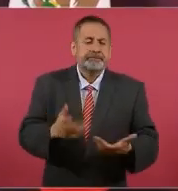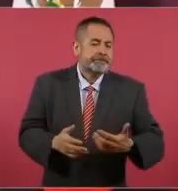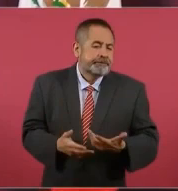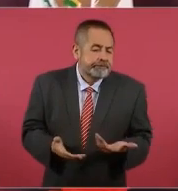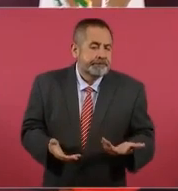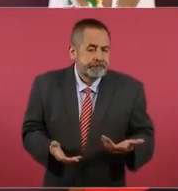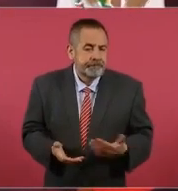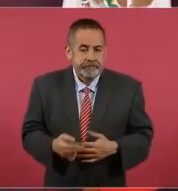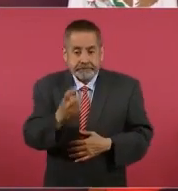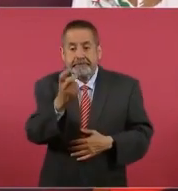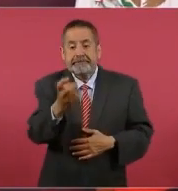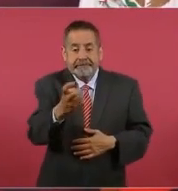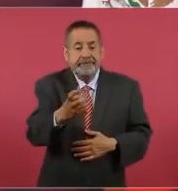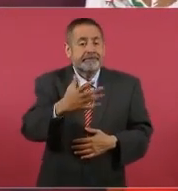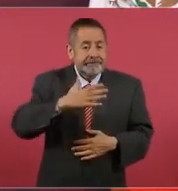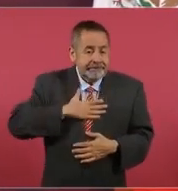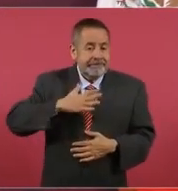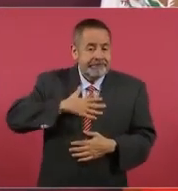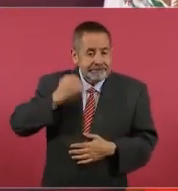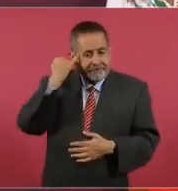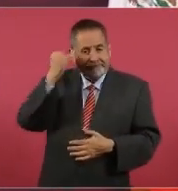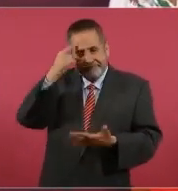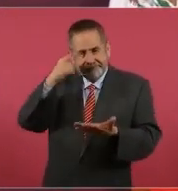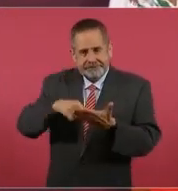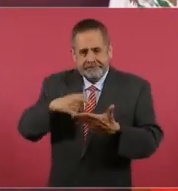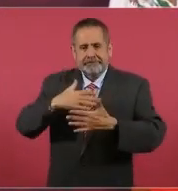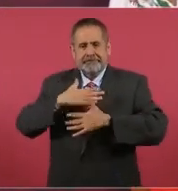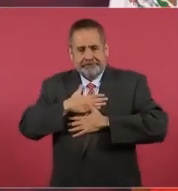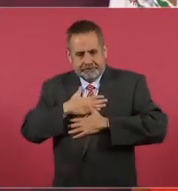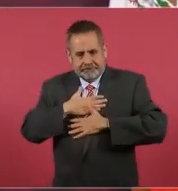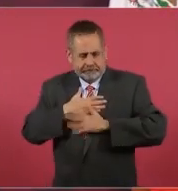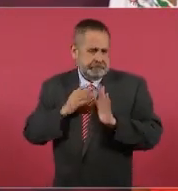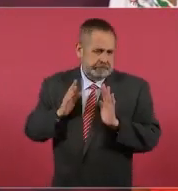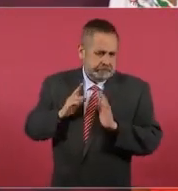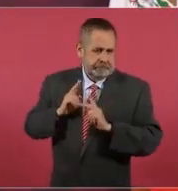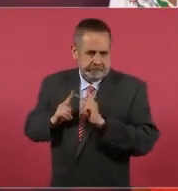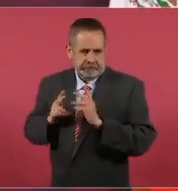Entonces, en eso creo. Bueno, pero eso es una parte.